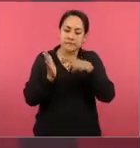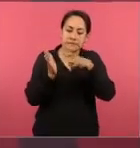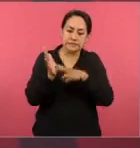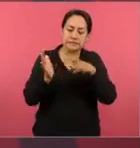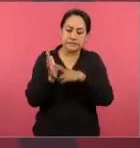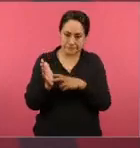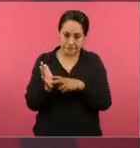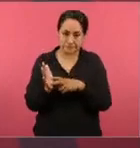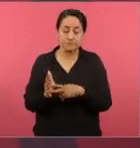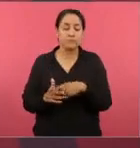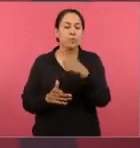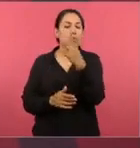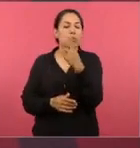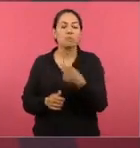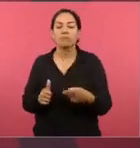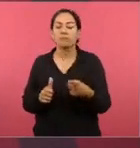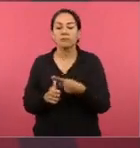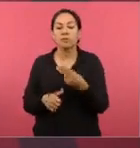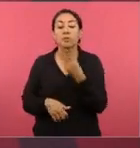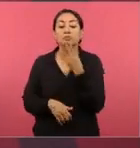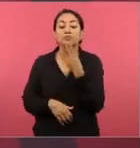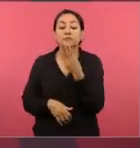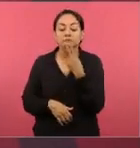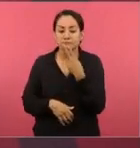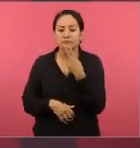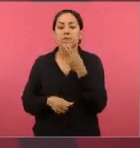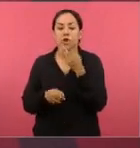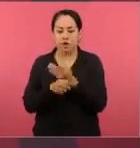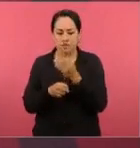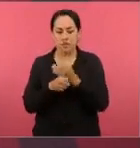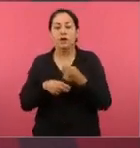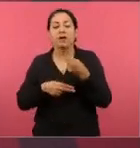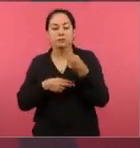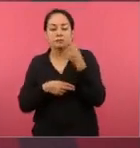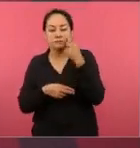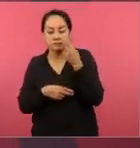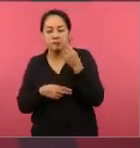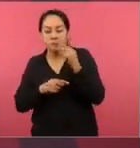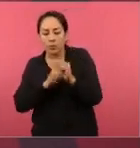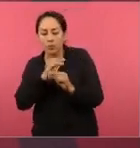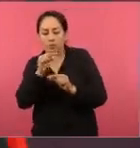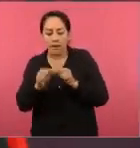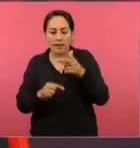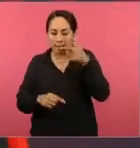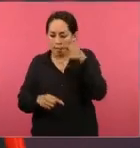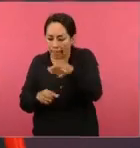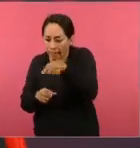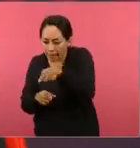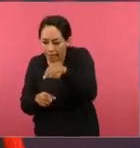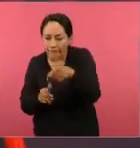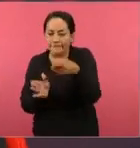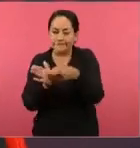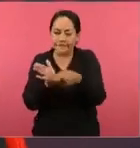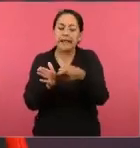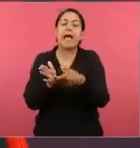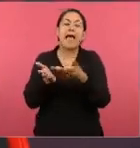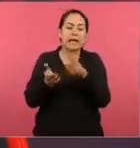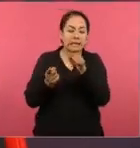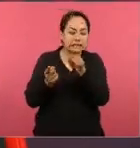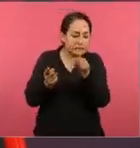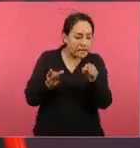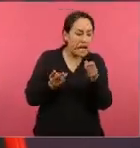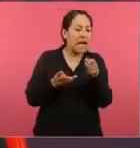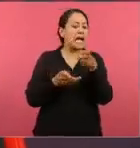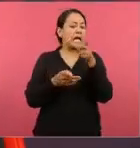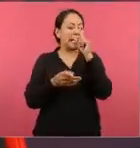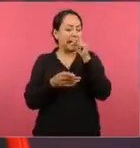los vamos a aplicar. Se están aplicando y ahí se va viendo qué es lo que hace falta. Tenemos que tener una práctica